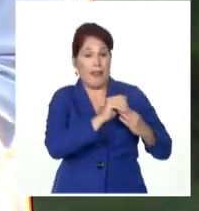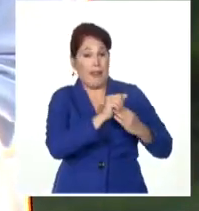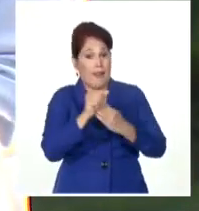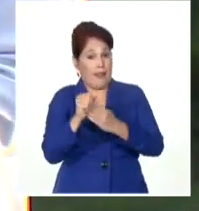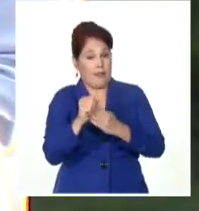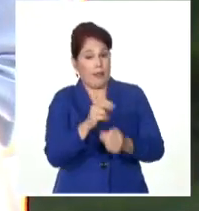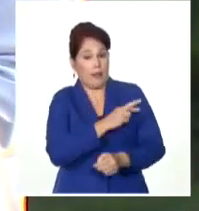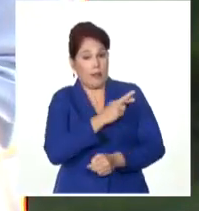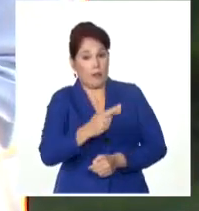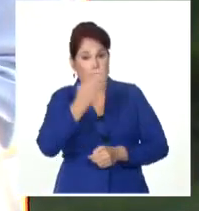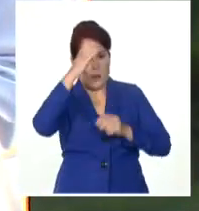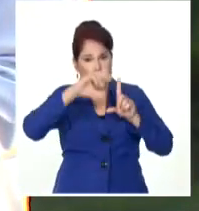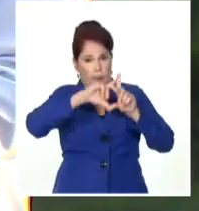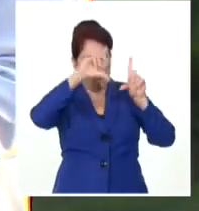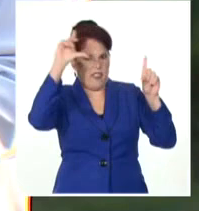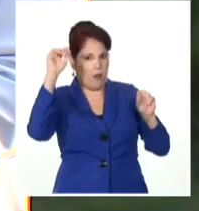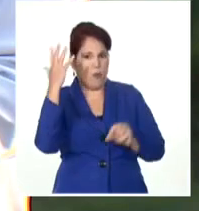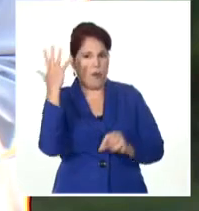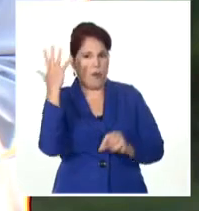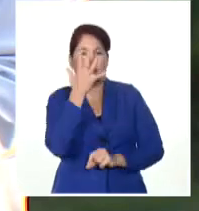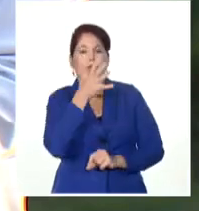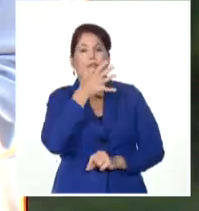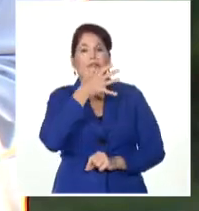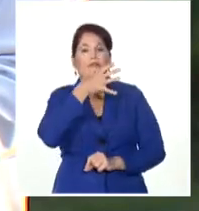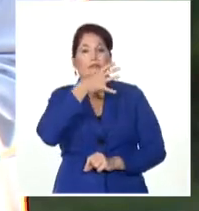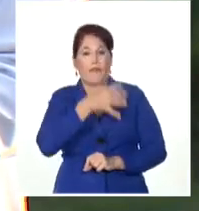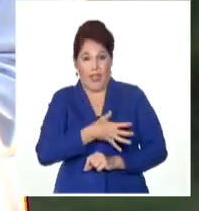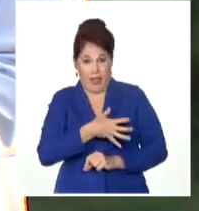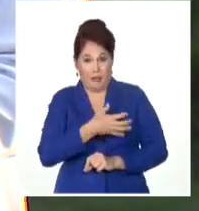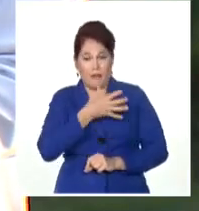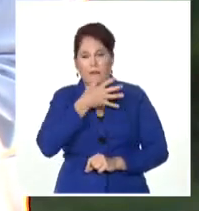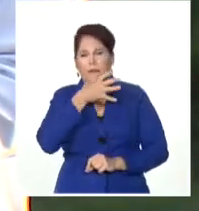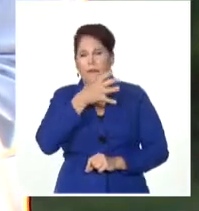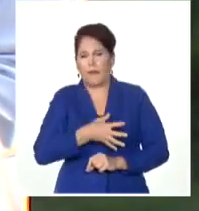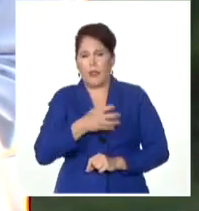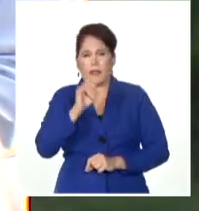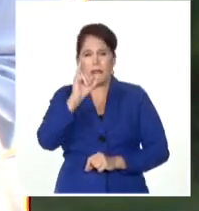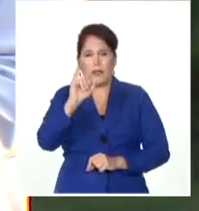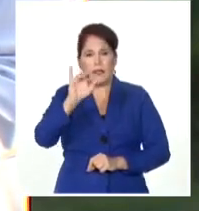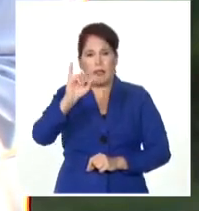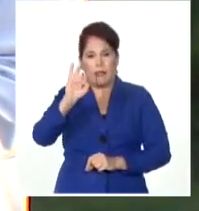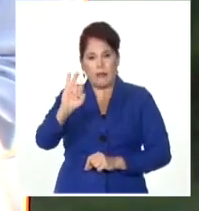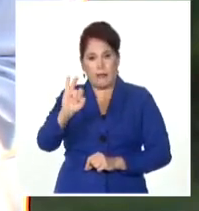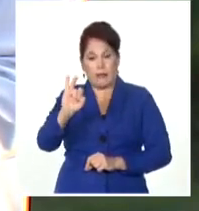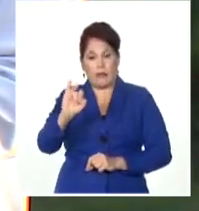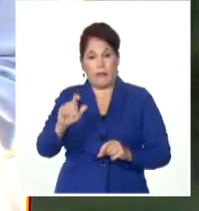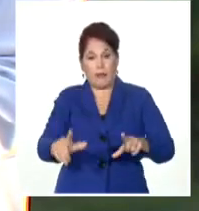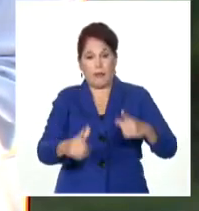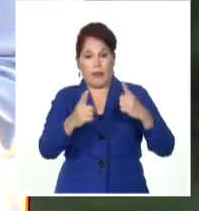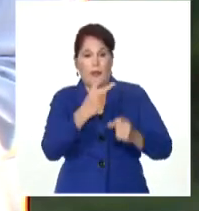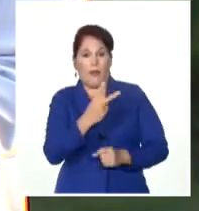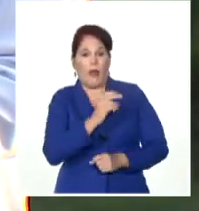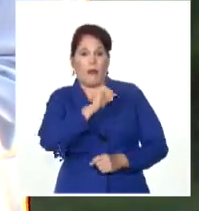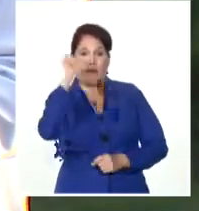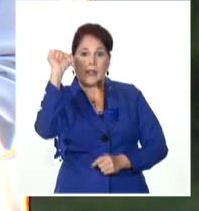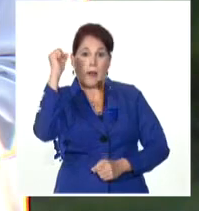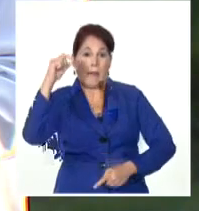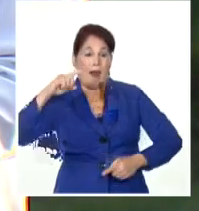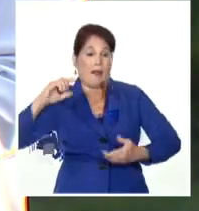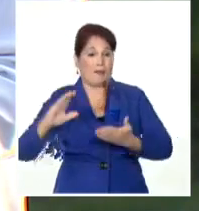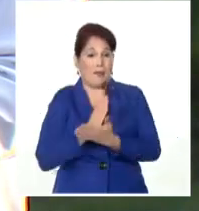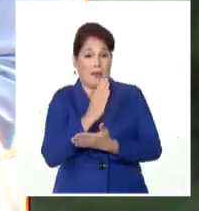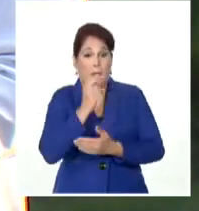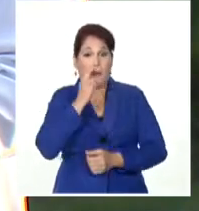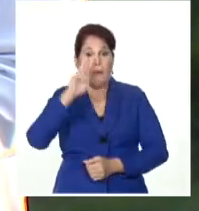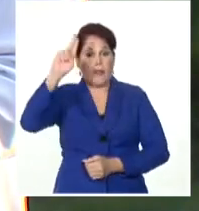la Revolución Cubana, comandante en jefe Fidel Castro Ruz, en el 67 aniversario de la victoria sobre el